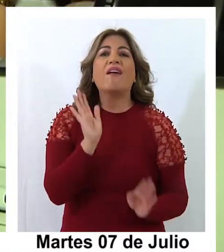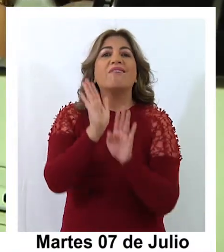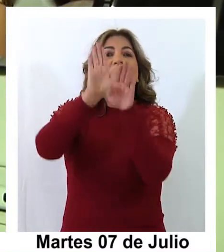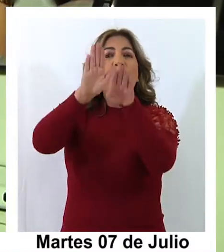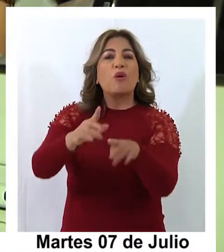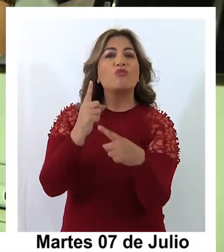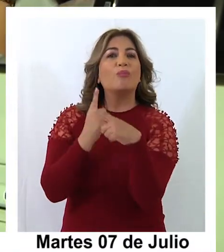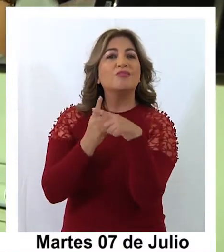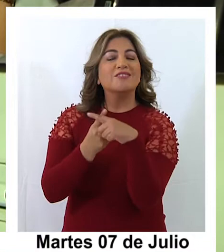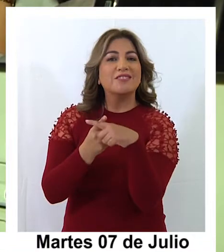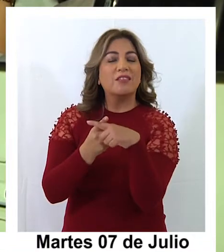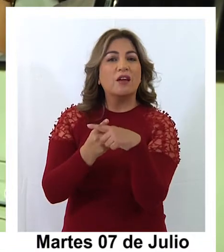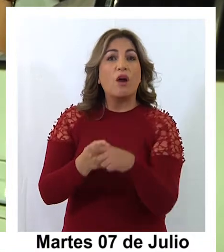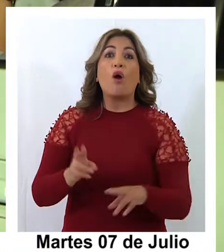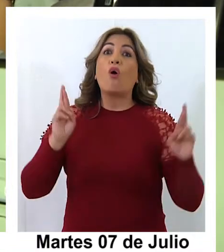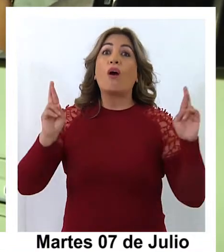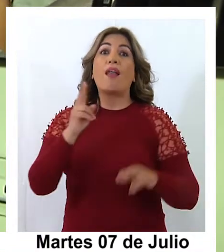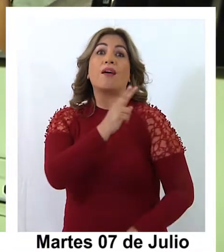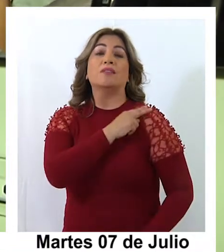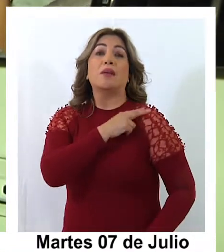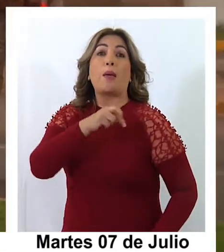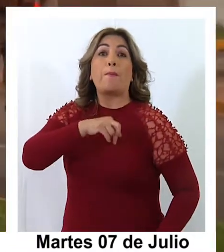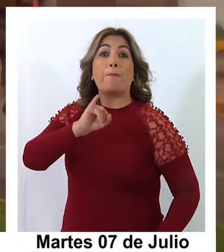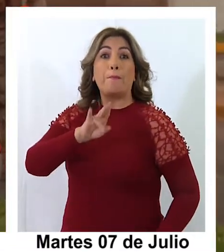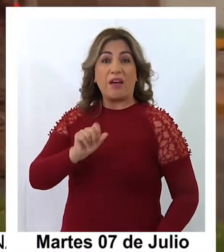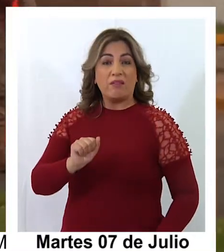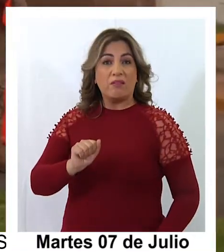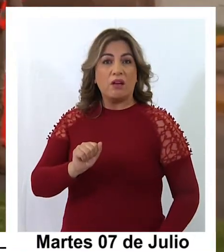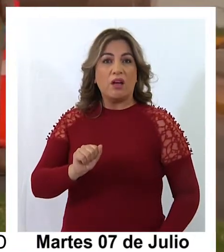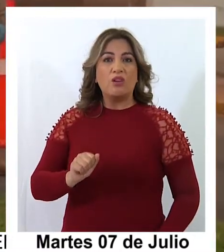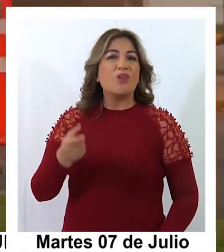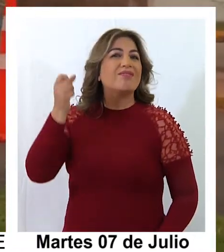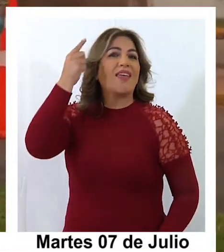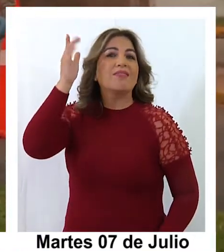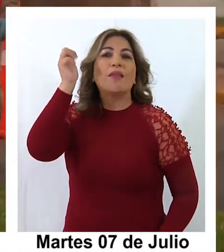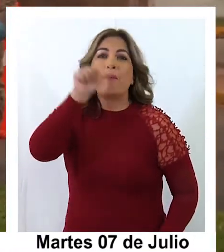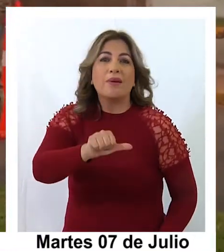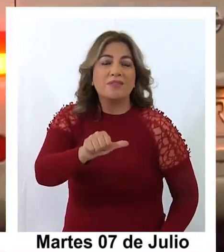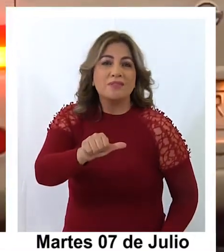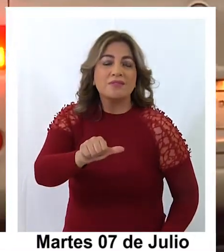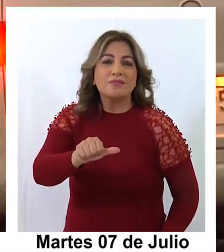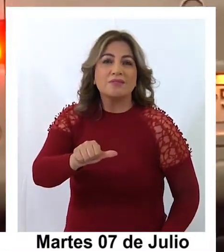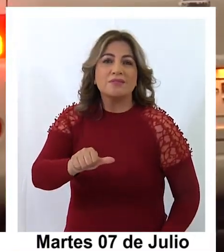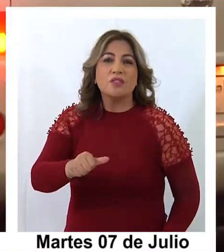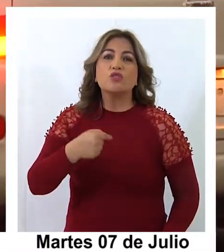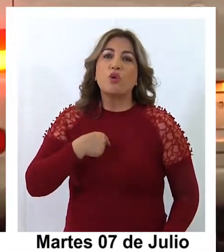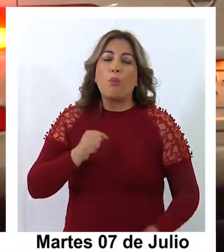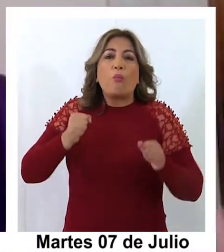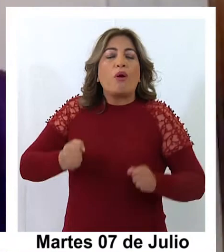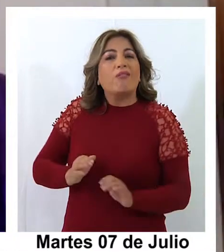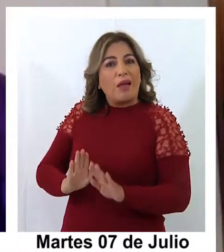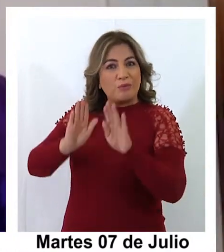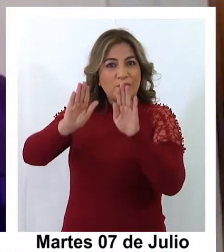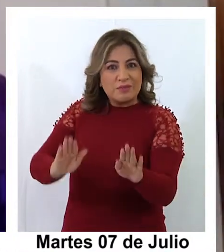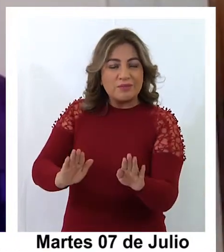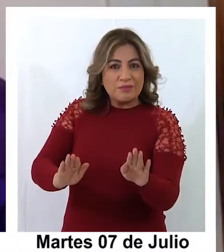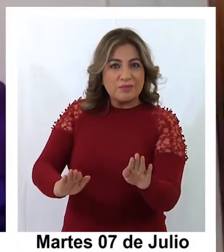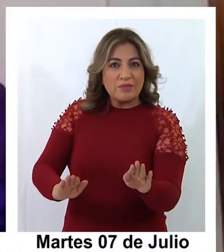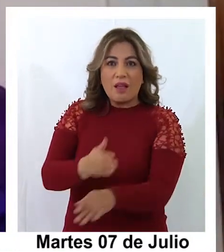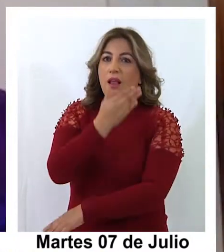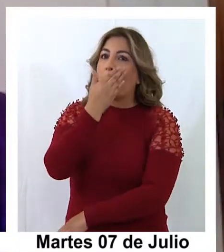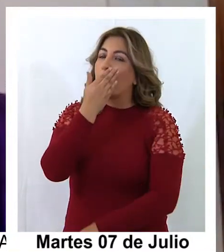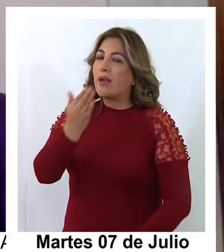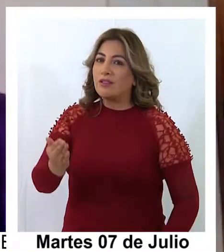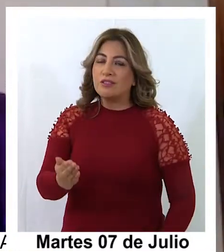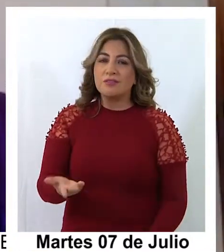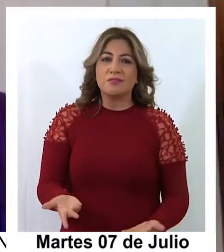Yo espero que el general Paiva no lo entienda en mala onda. Es lo que uno puede aportar y ve con la mejor